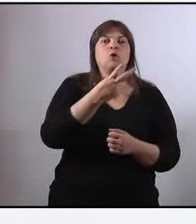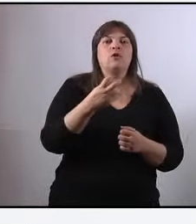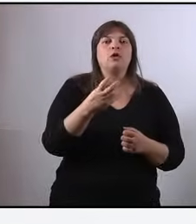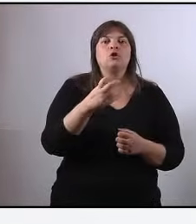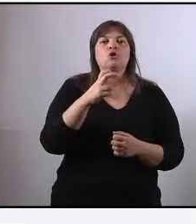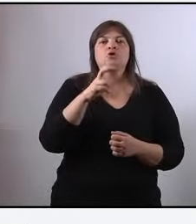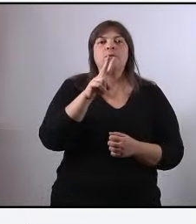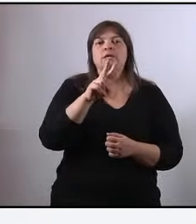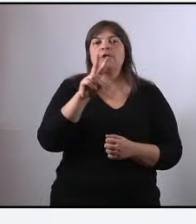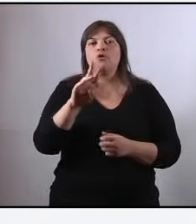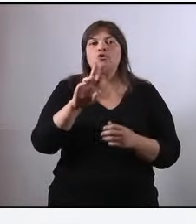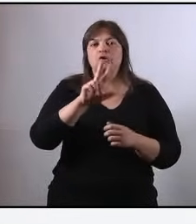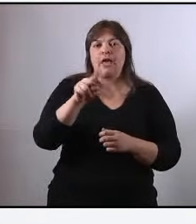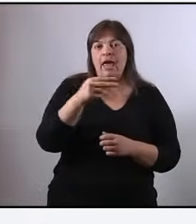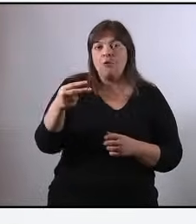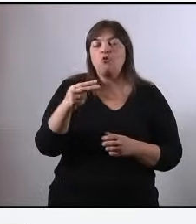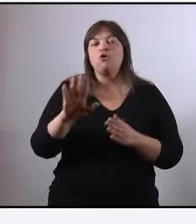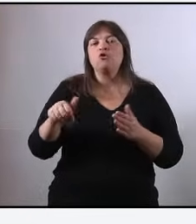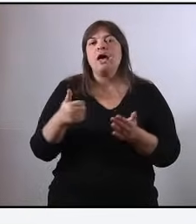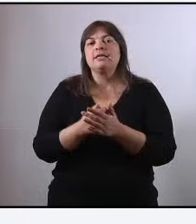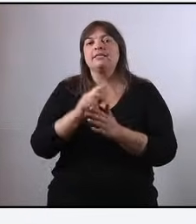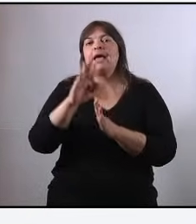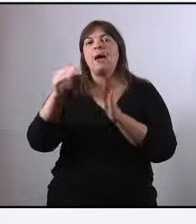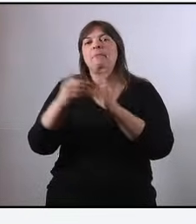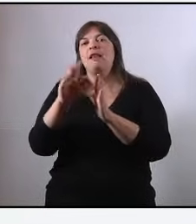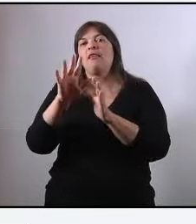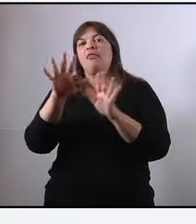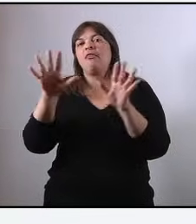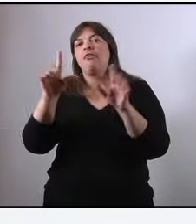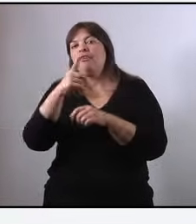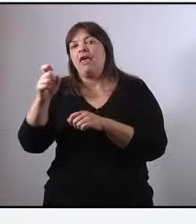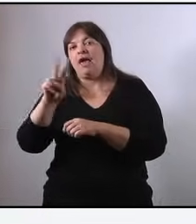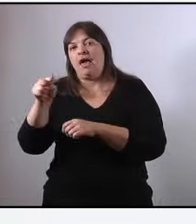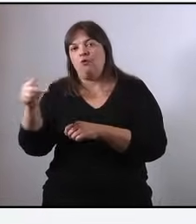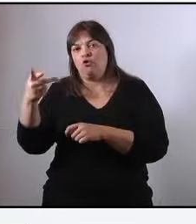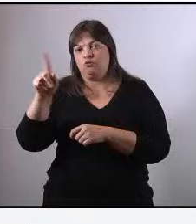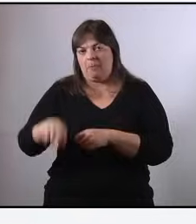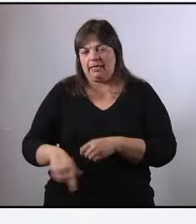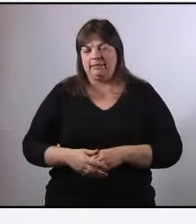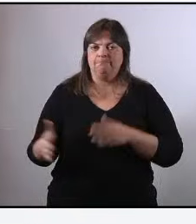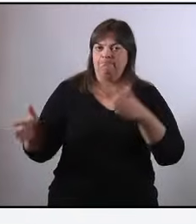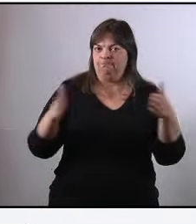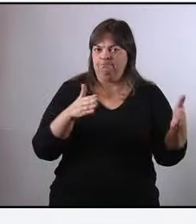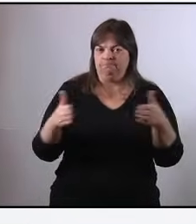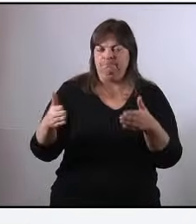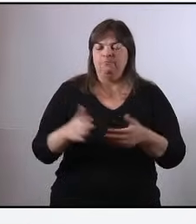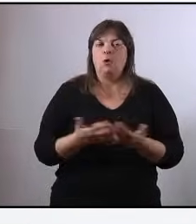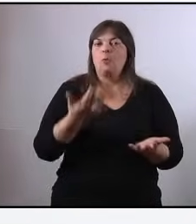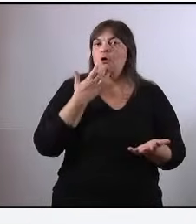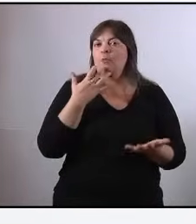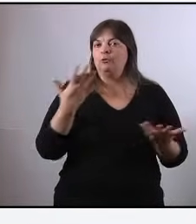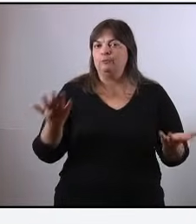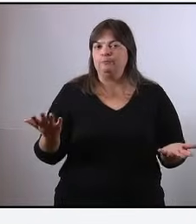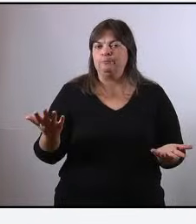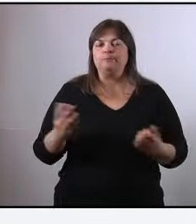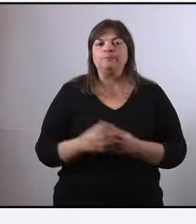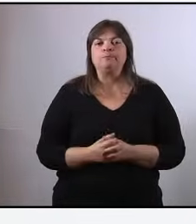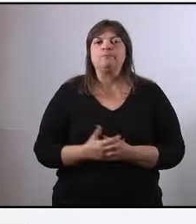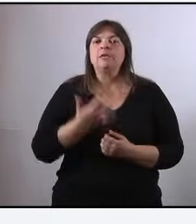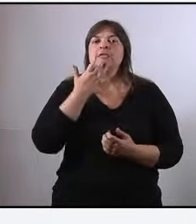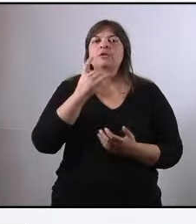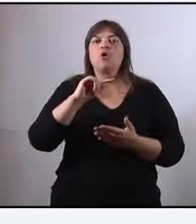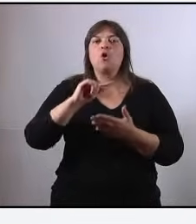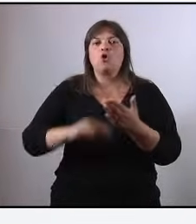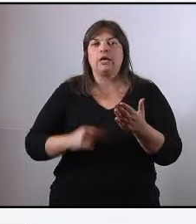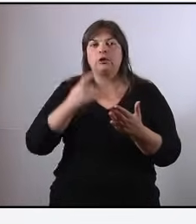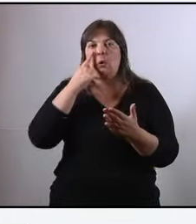222 euros hasta los 1.100 euros al mes. Por ejemplo, en el caso de un contrato